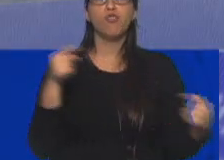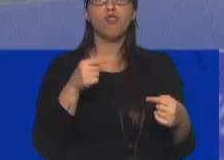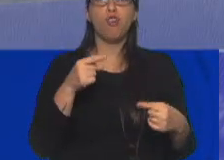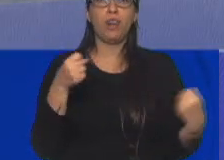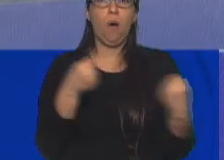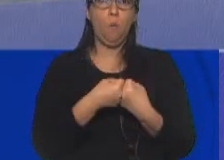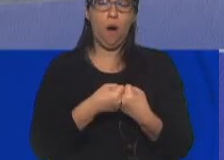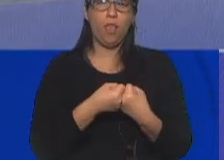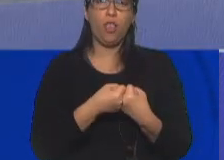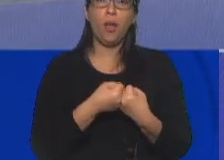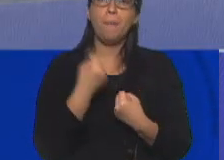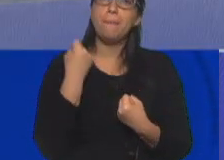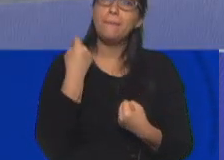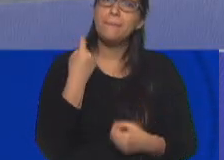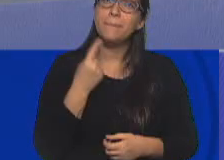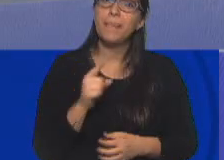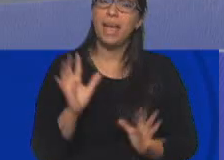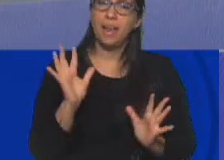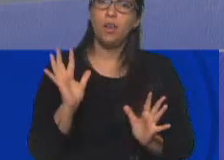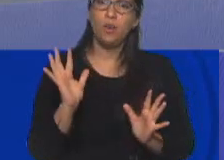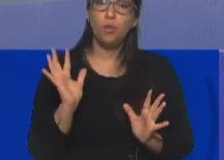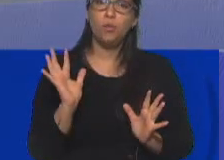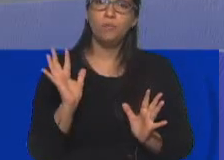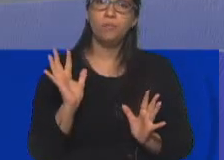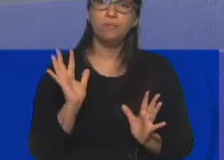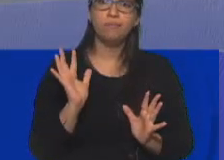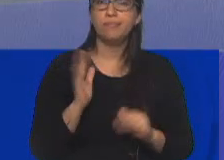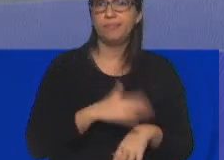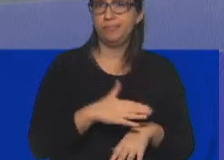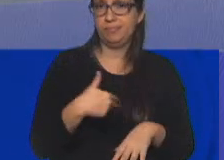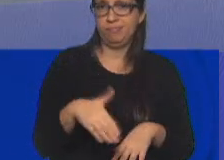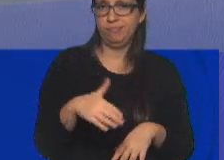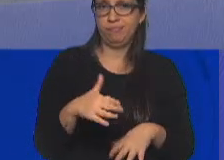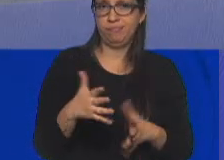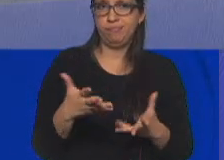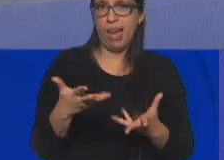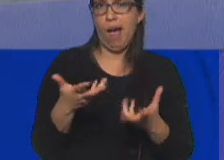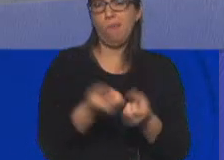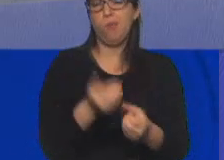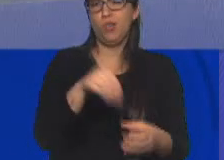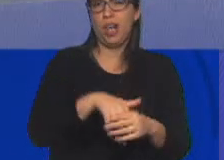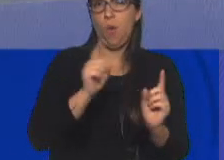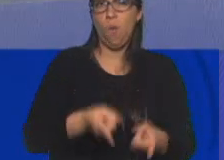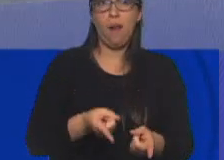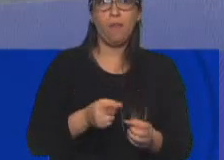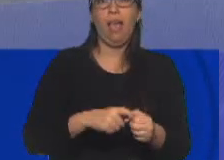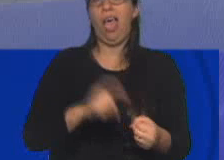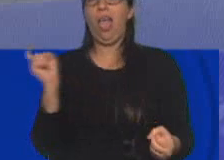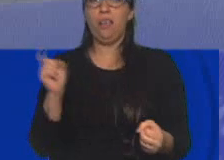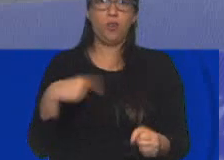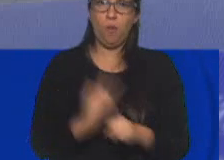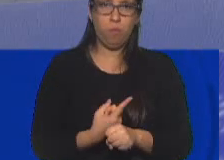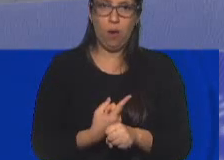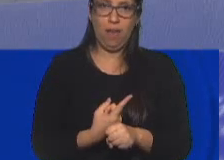Consejo de la Unión, pero, digamos, en principio terminarían acompañando, digo, porque no pueden salir de eso, ¿no? Digo,